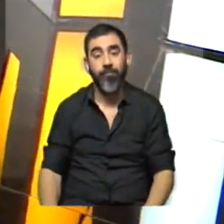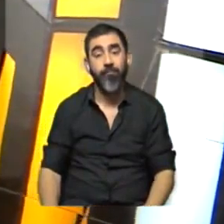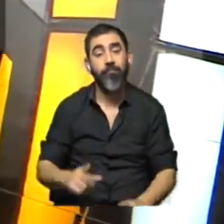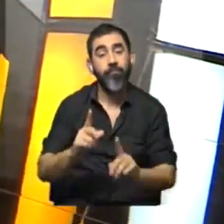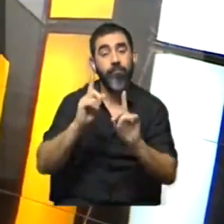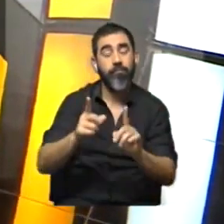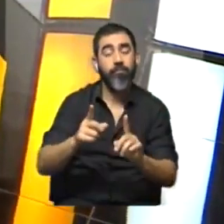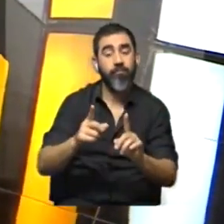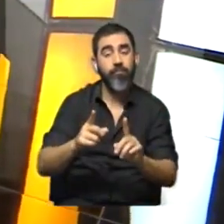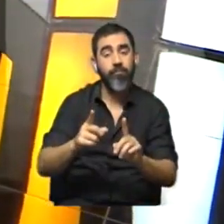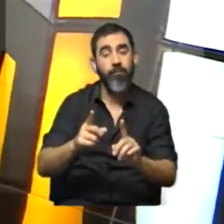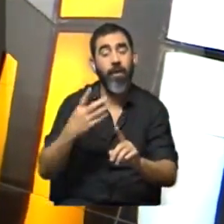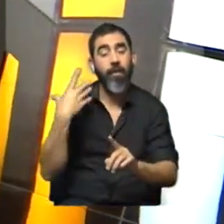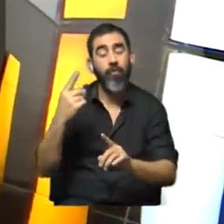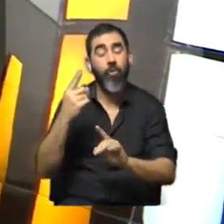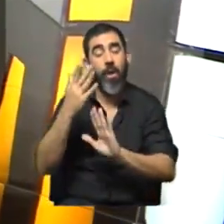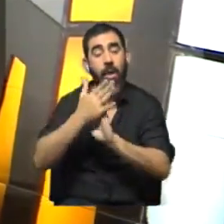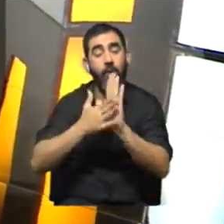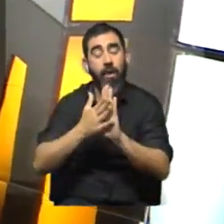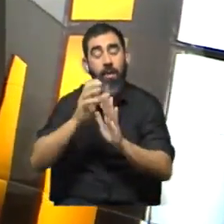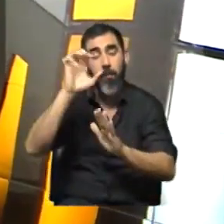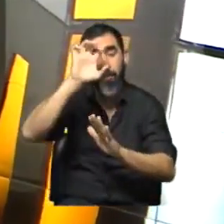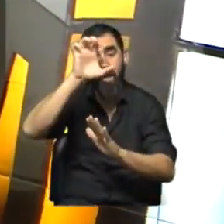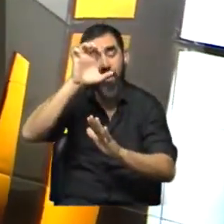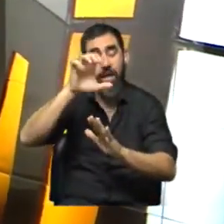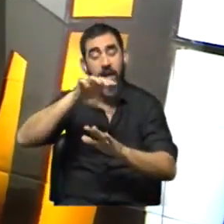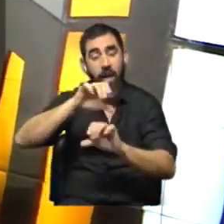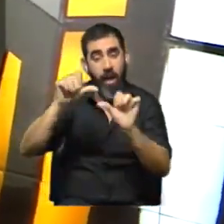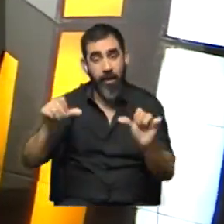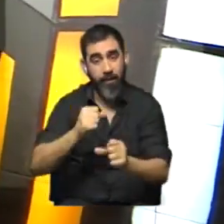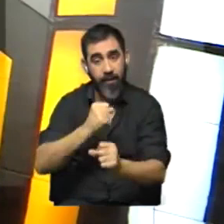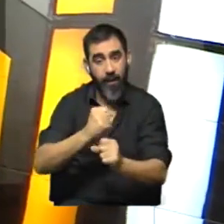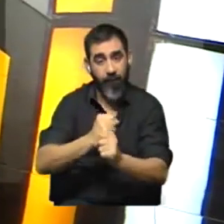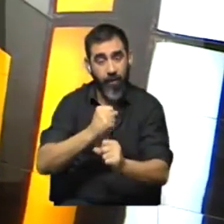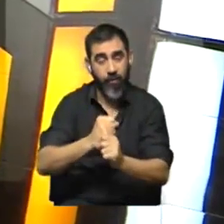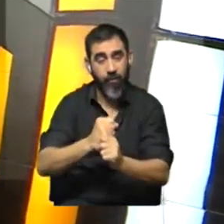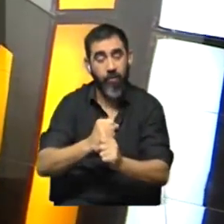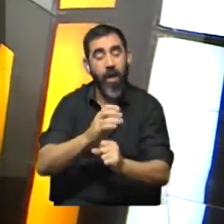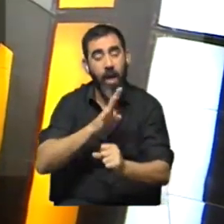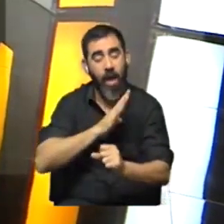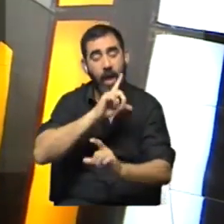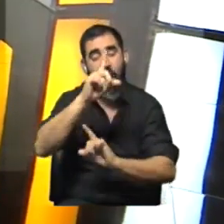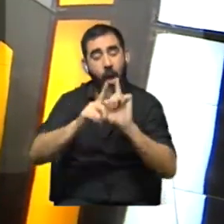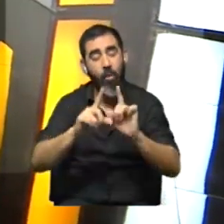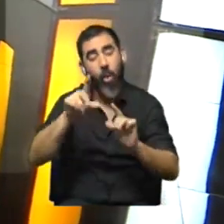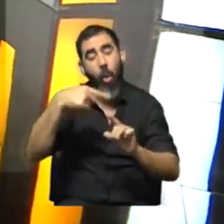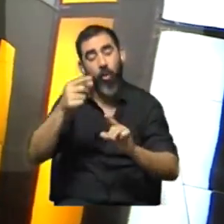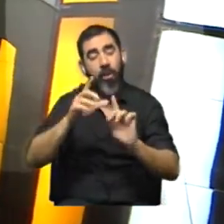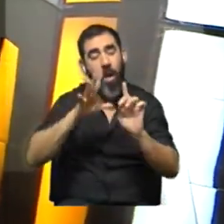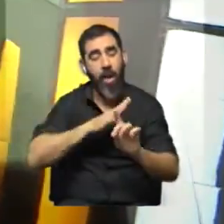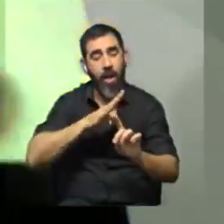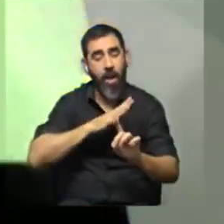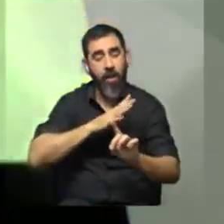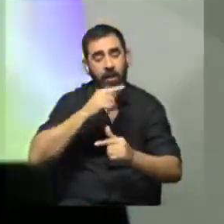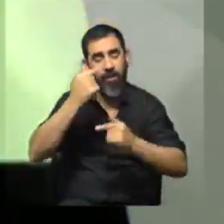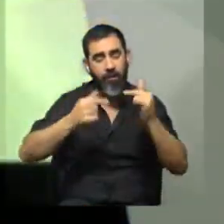en la DINAMIGE, la Dirección Nacional de Minería y Geología. Uh-huh. Hay amatistas, pero además hay otros